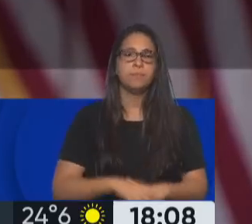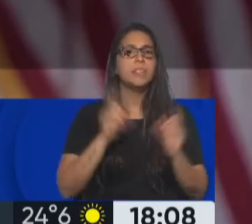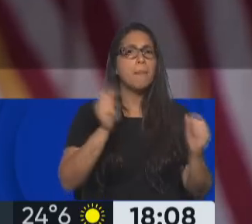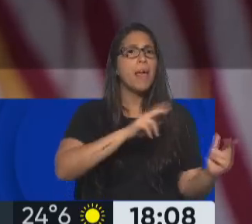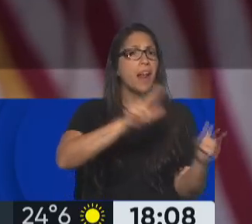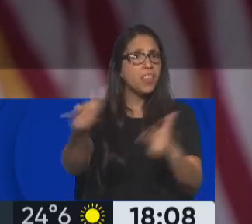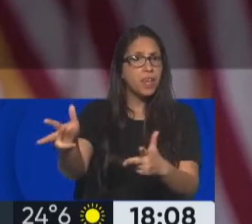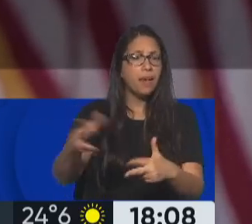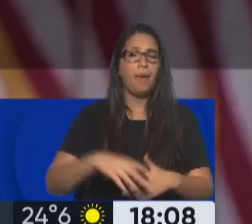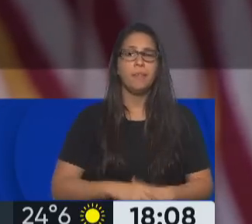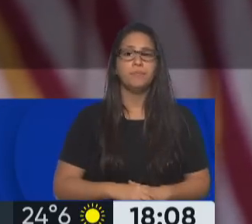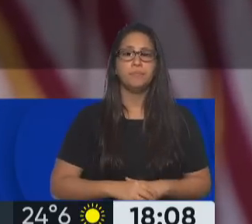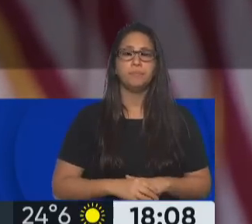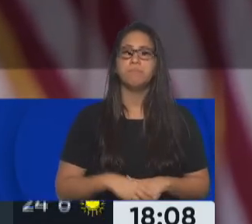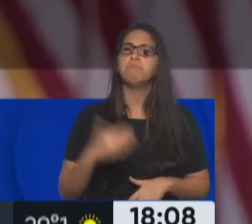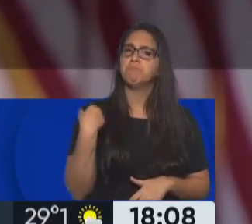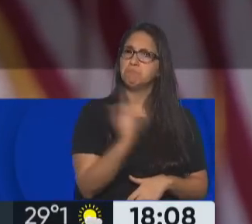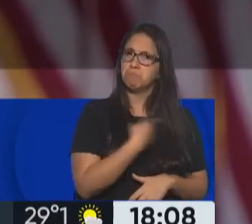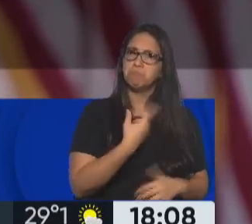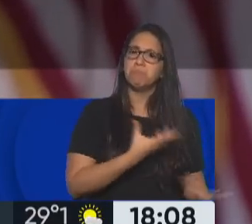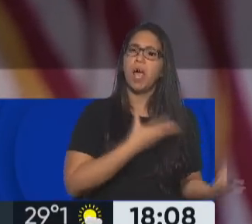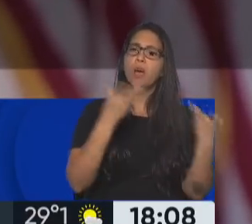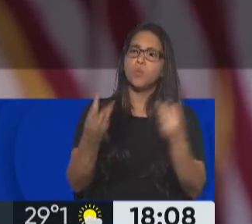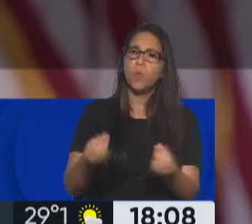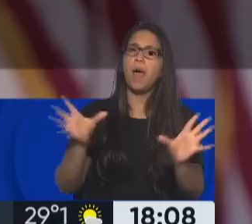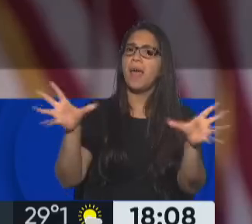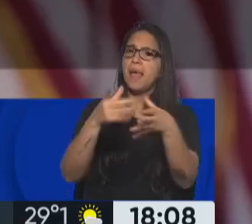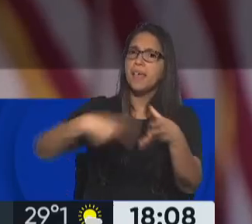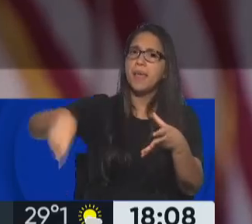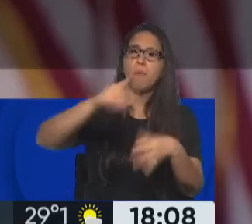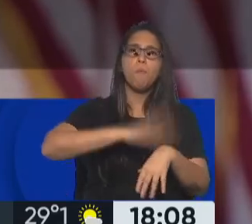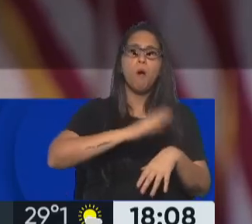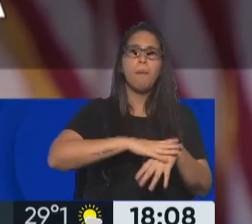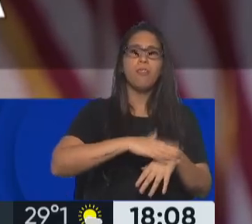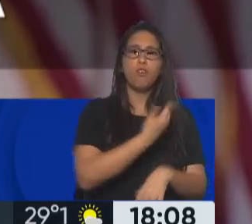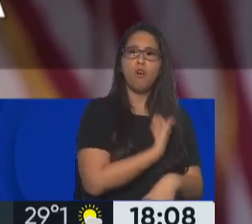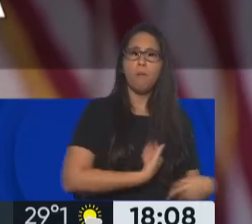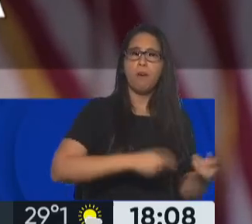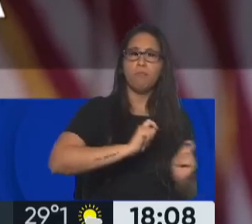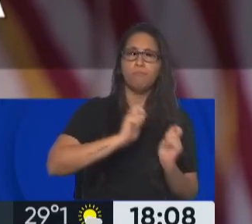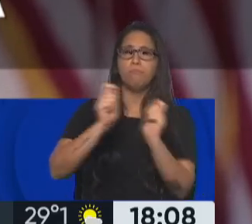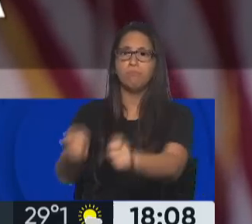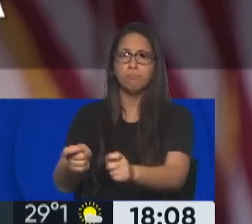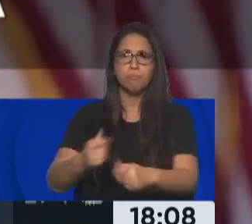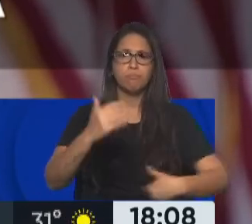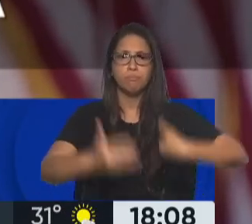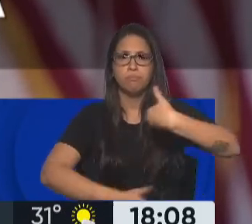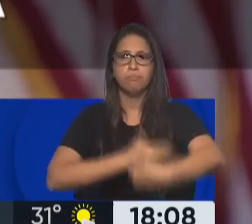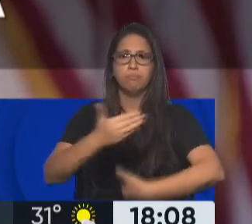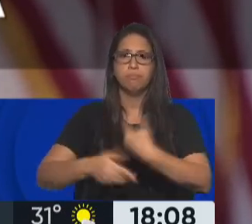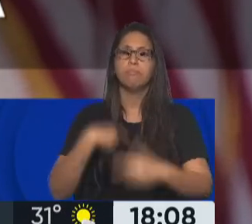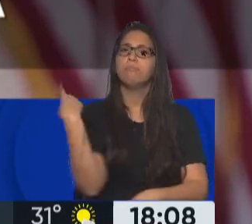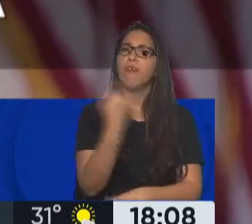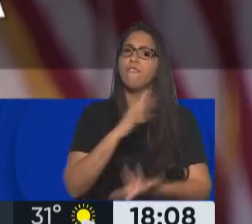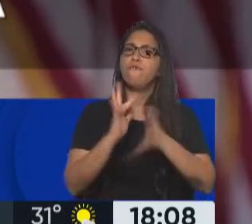him that we will help him and his team with their transition, and that we will engage in a